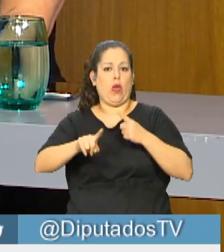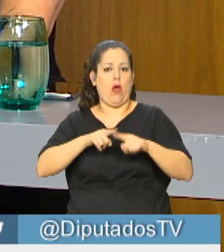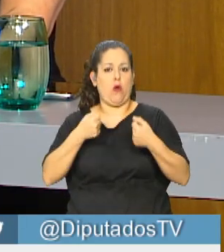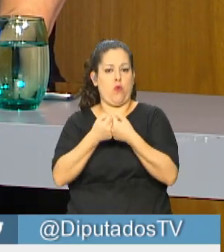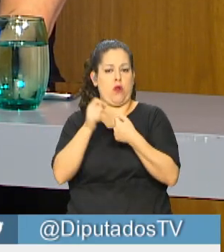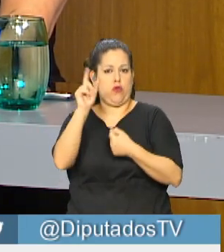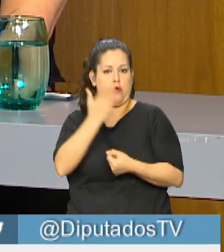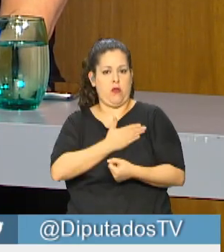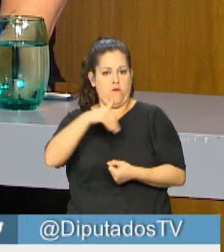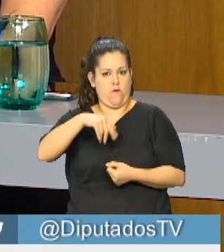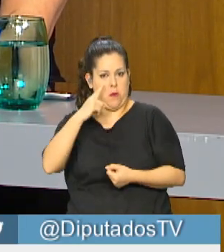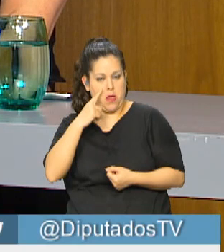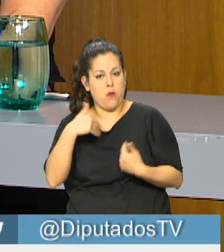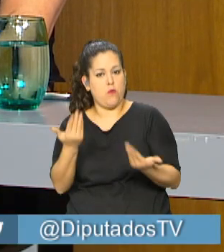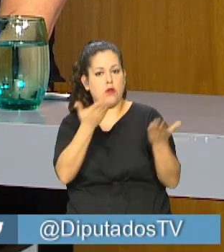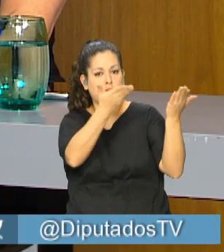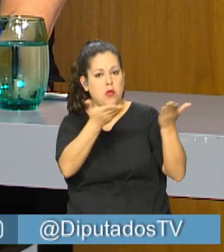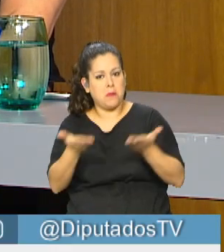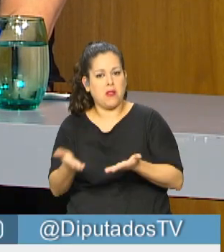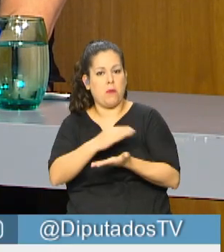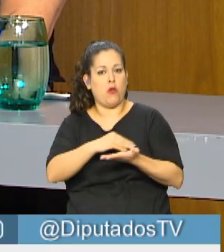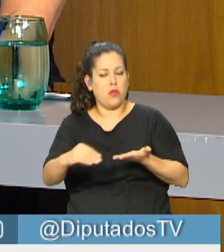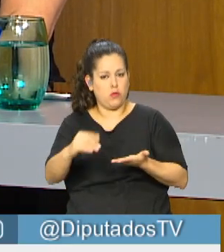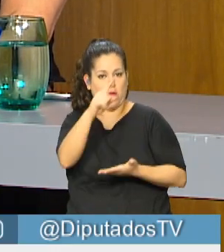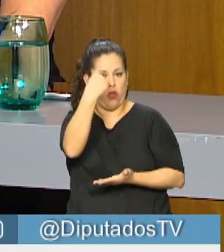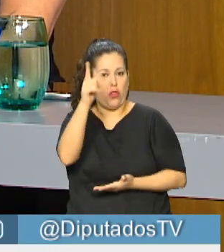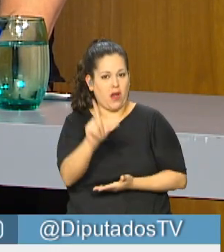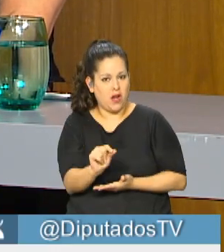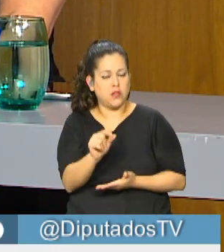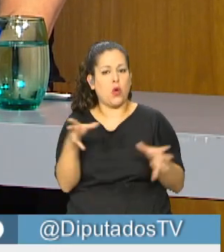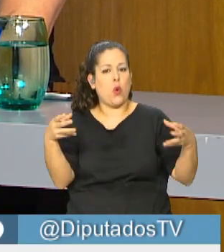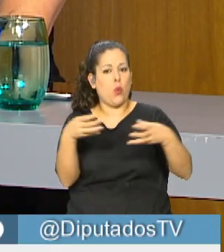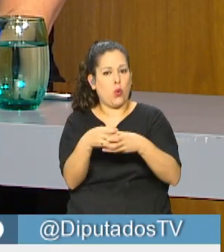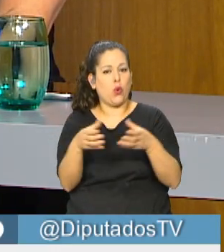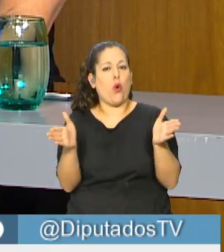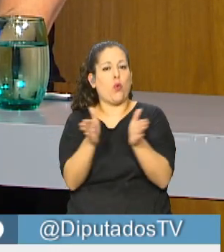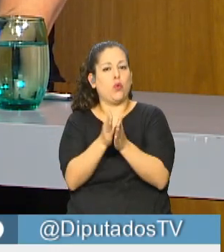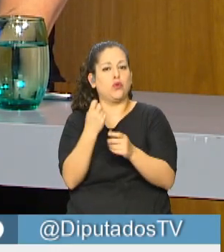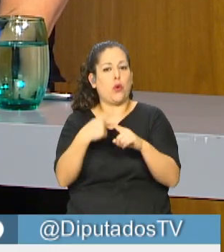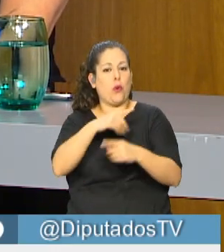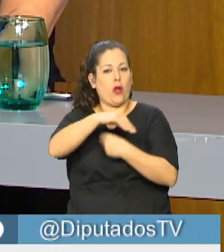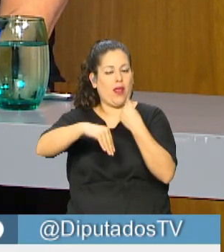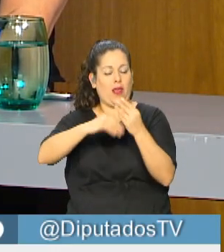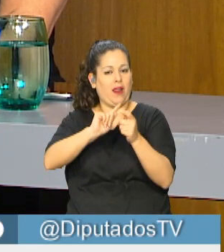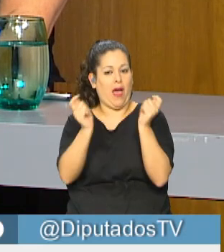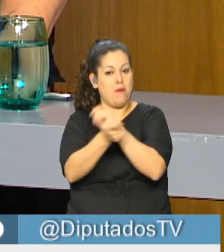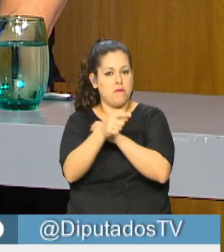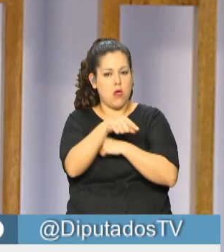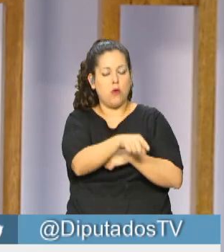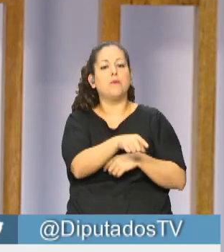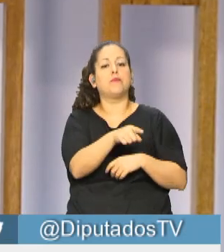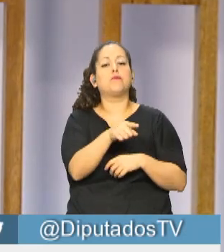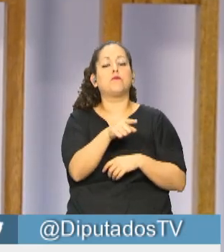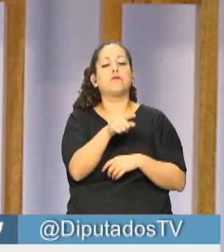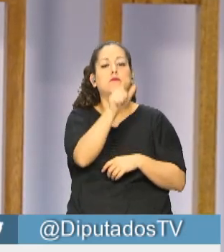por eso que hemos invitado a un diputado de la Nación, del bloque Juntos por el Cambio, del oficialismo. Se trata de